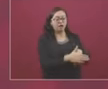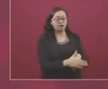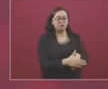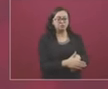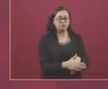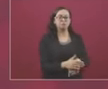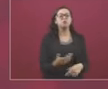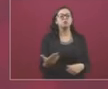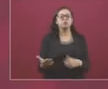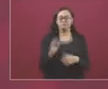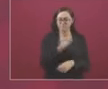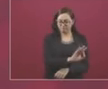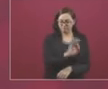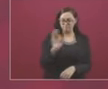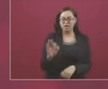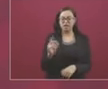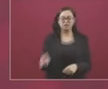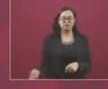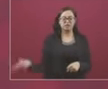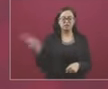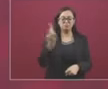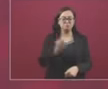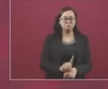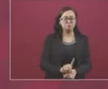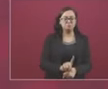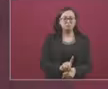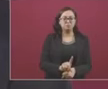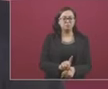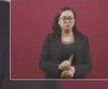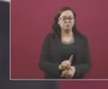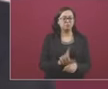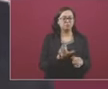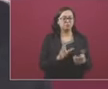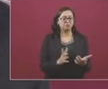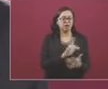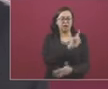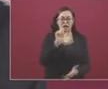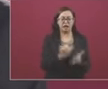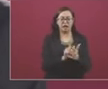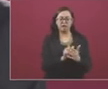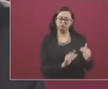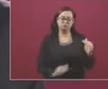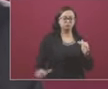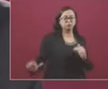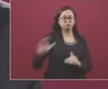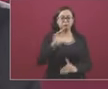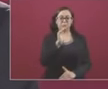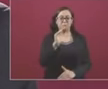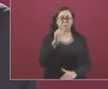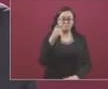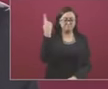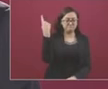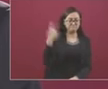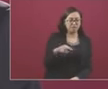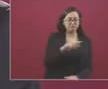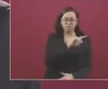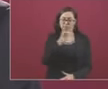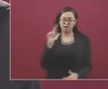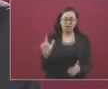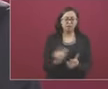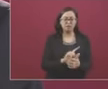preciso que marca la máxima ley la ley suprema